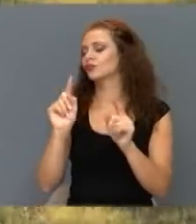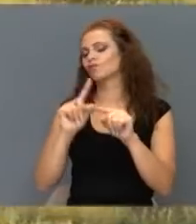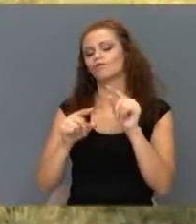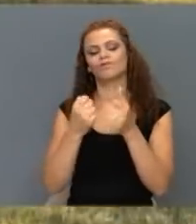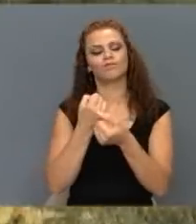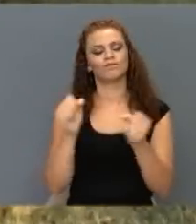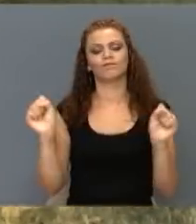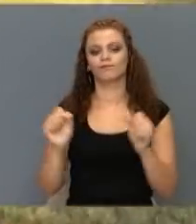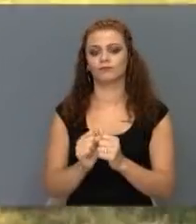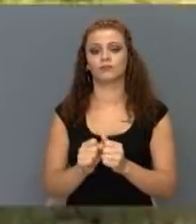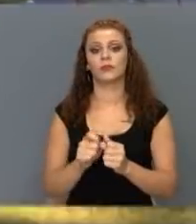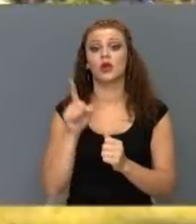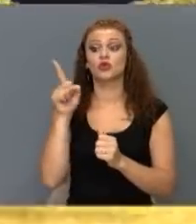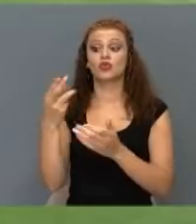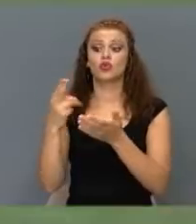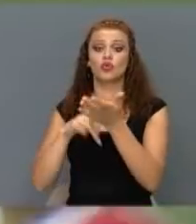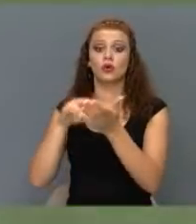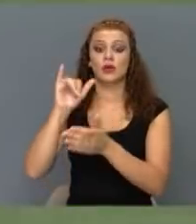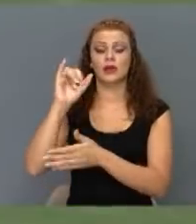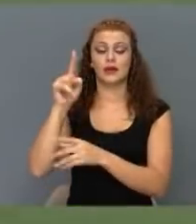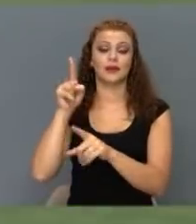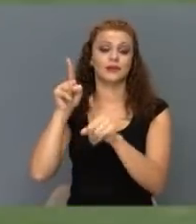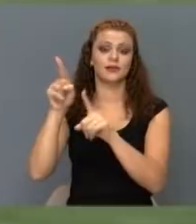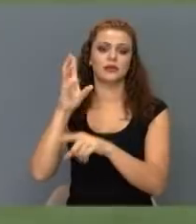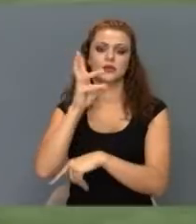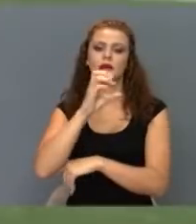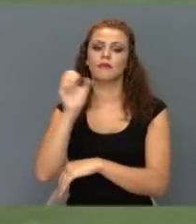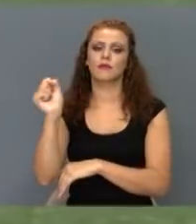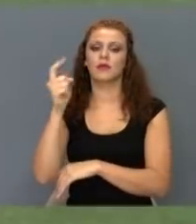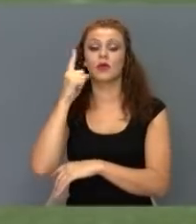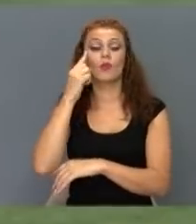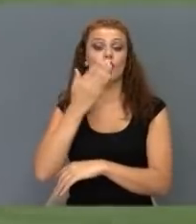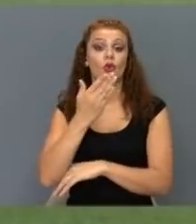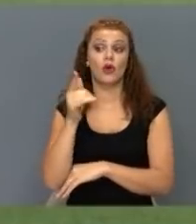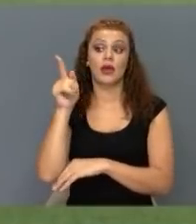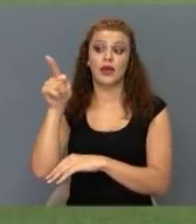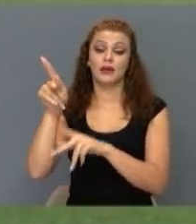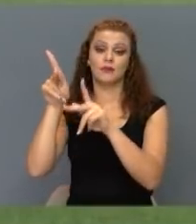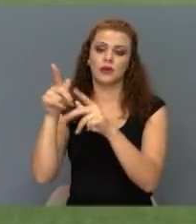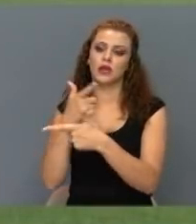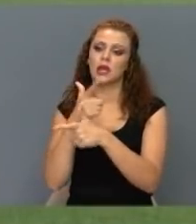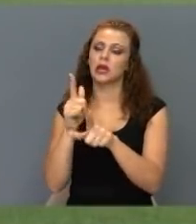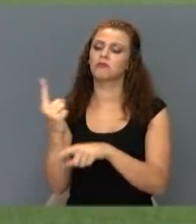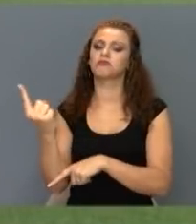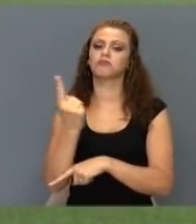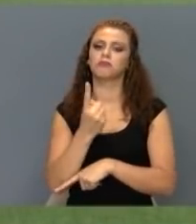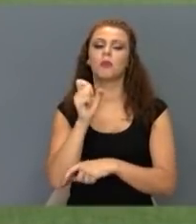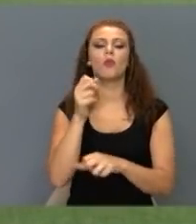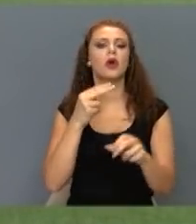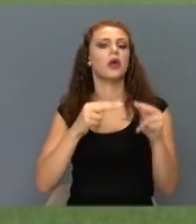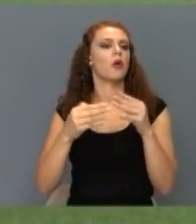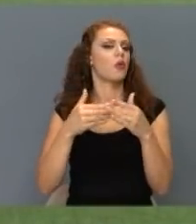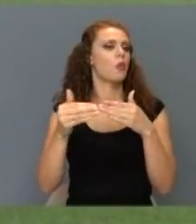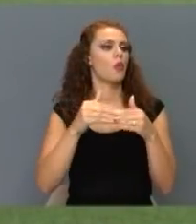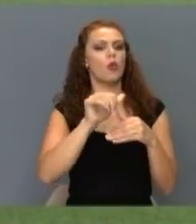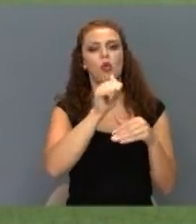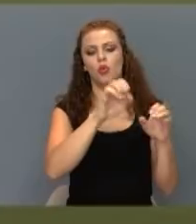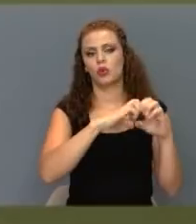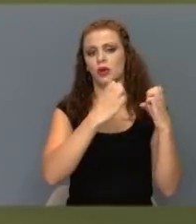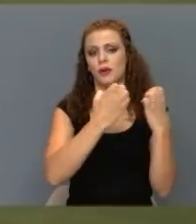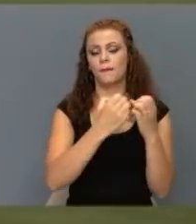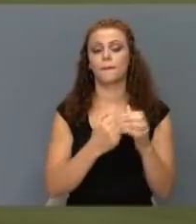su contrato con el ica start fue de seis meses por lo que es agente libre y puede negociar con cualquier otro club